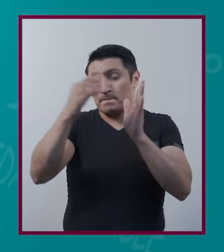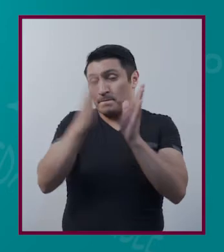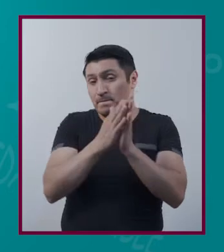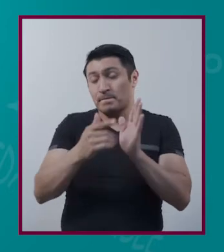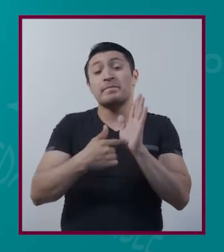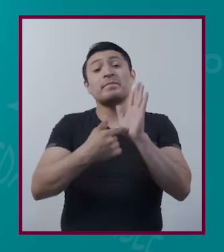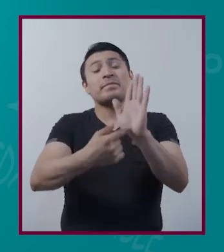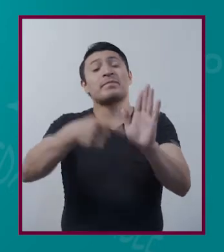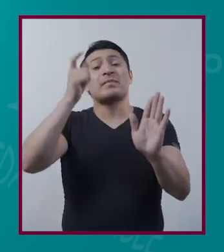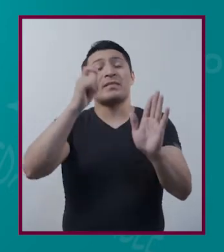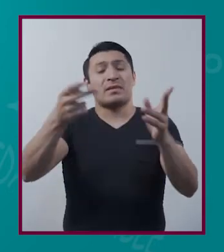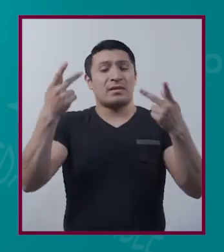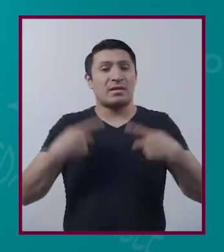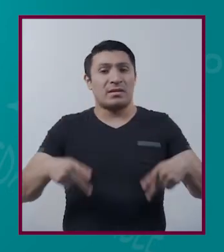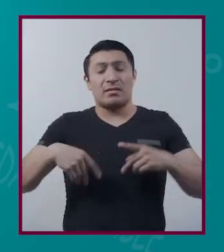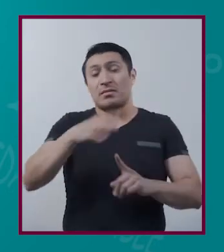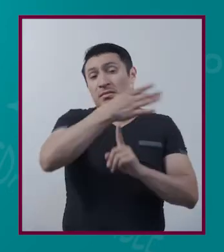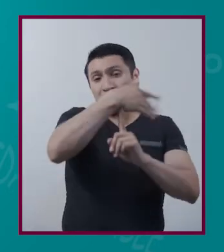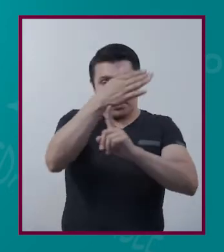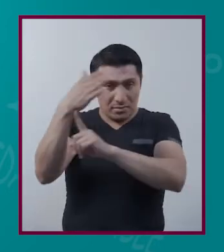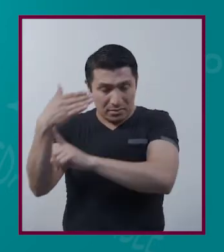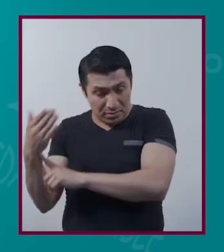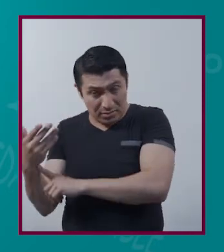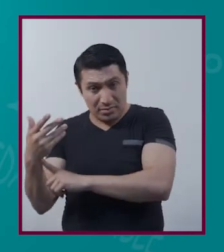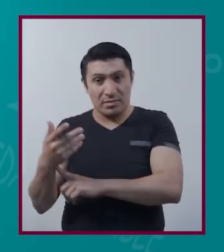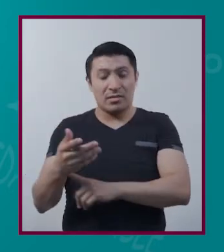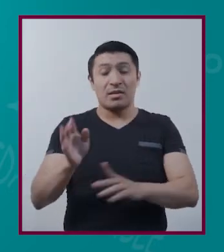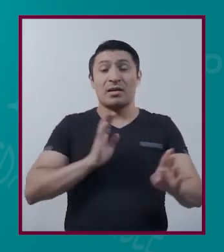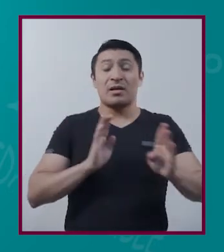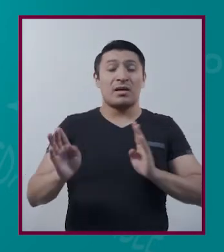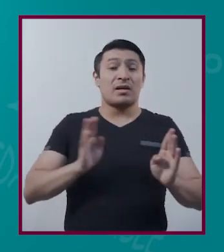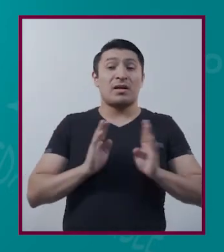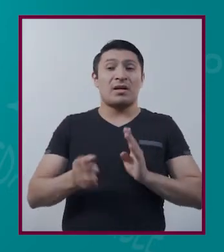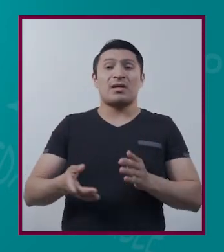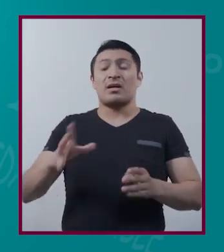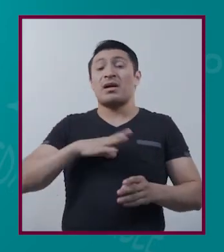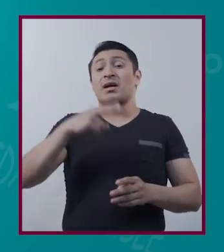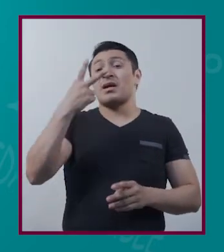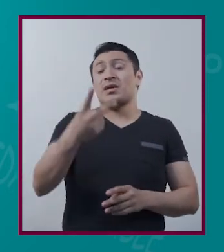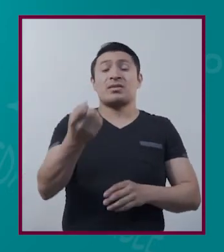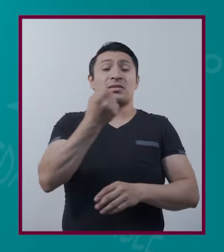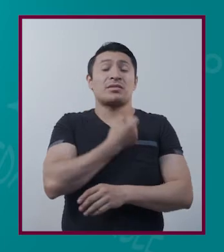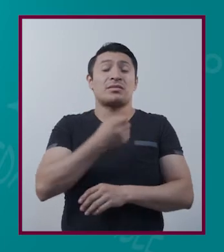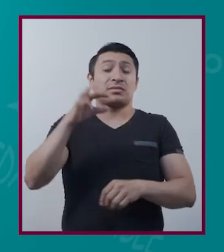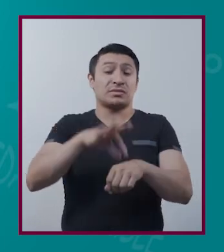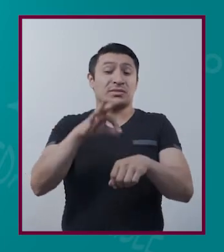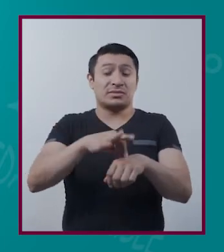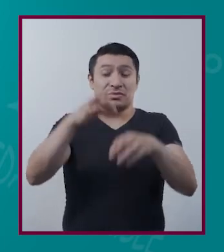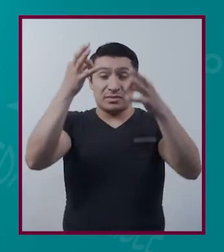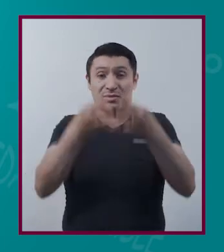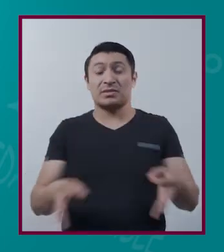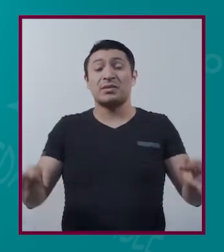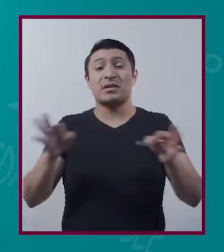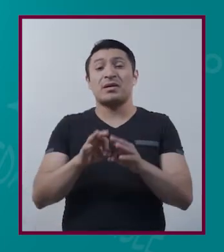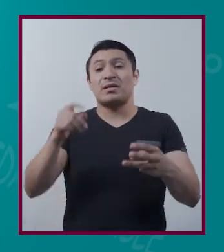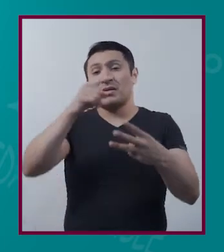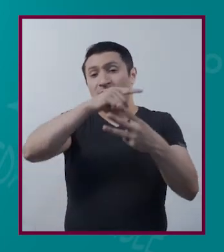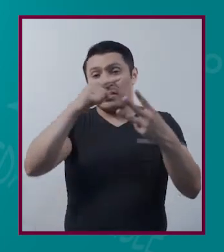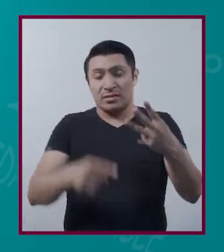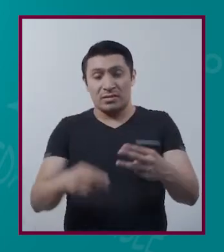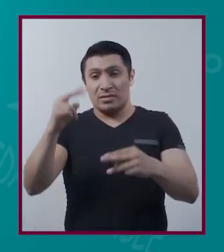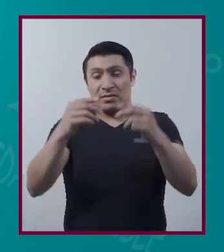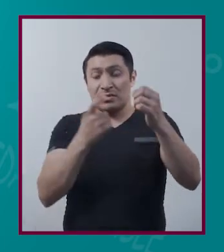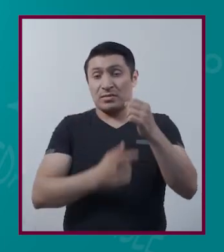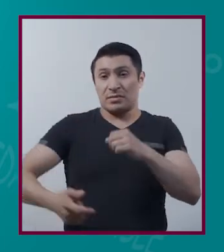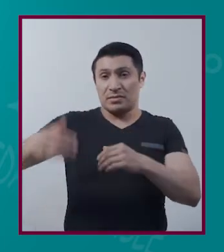quedó estipulado que el personal de la ambulancia de infantería se compondrá de 2 médicos principales,